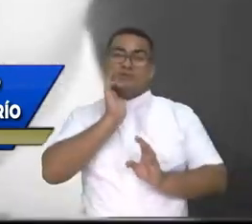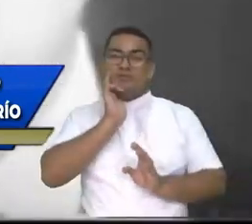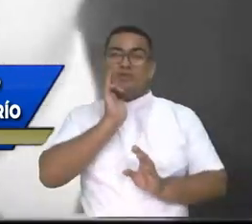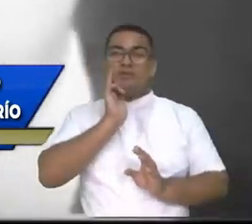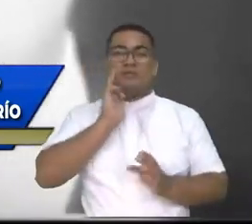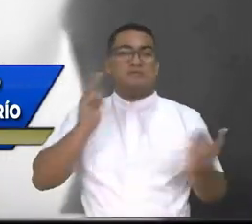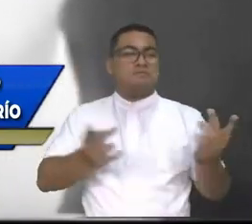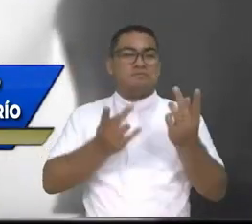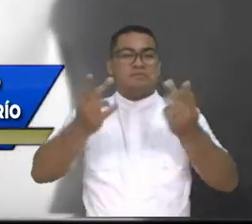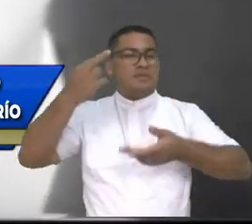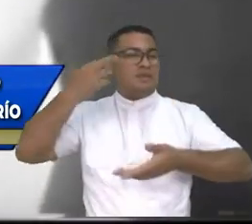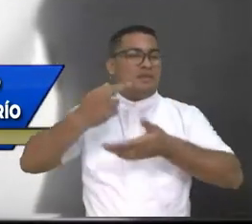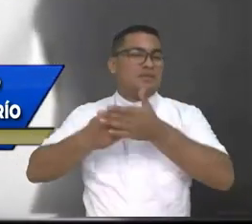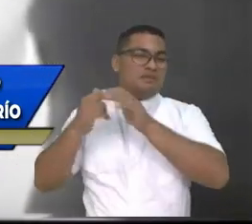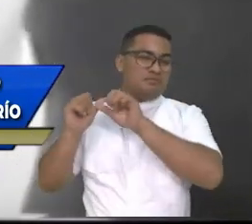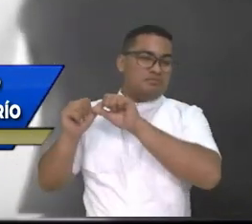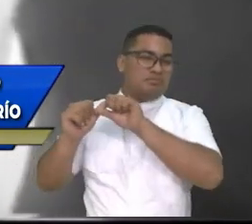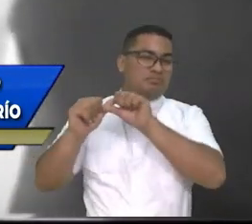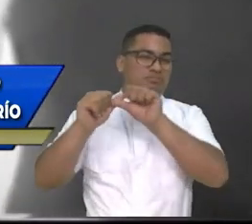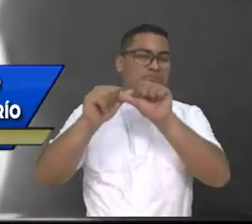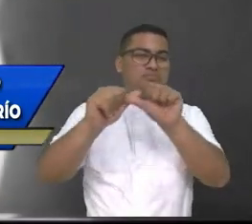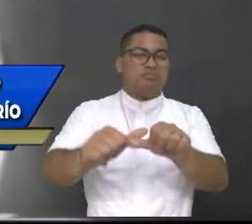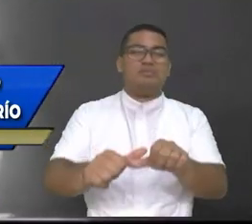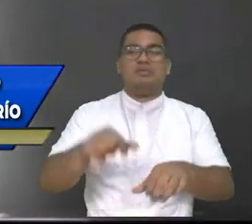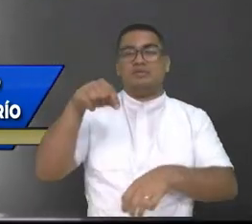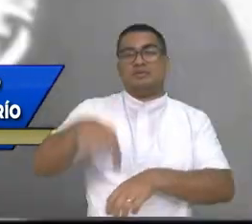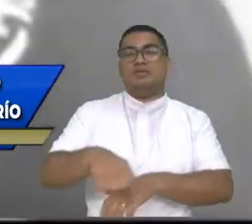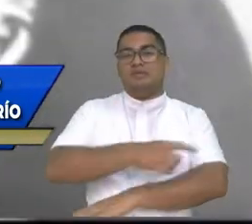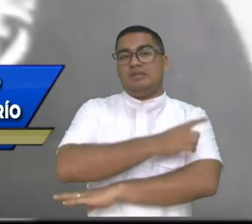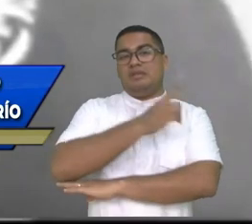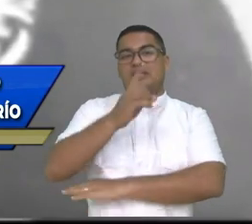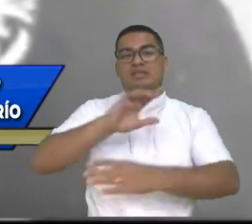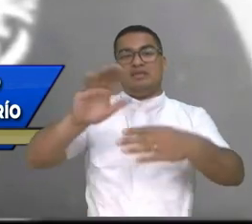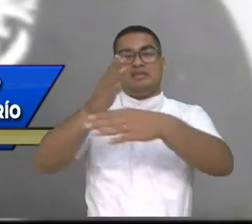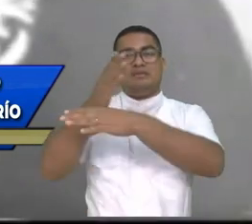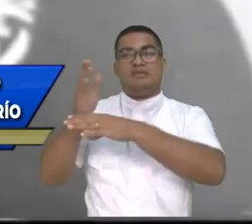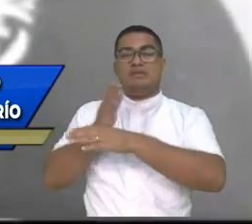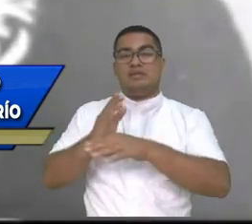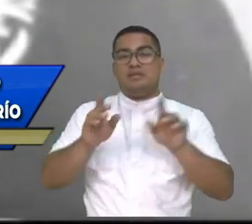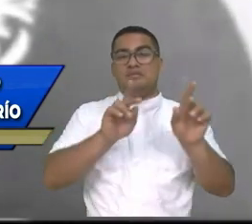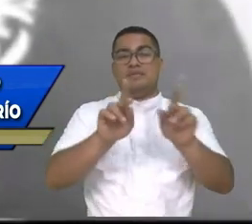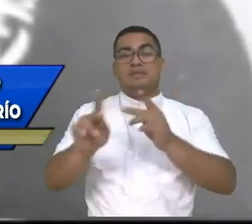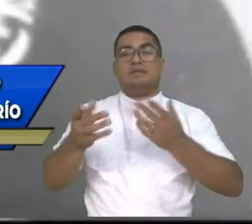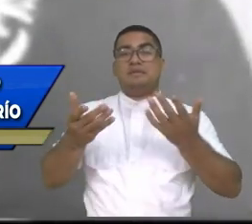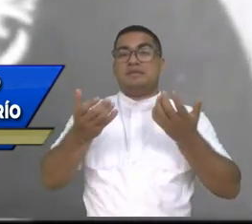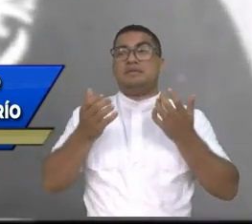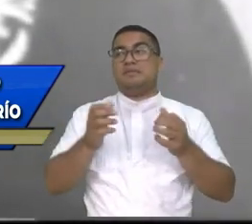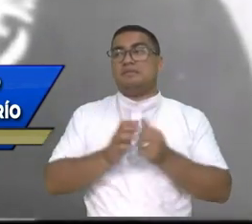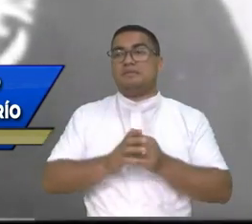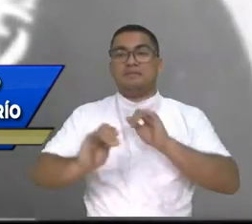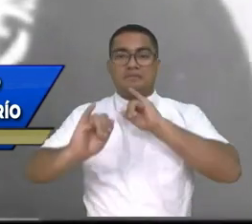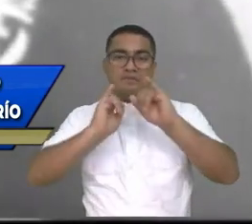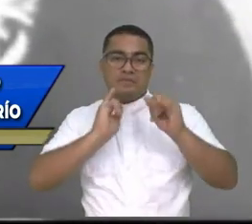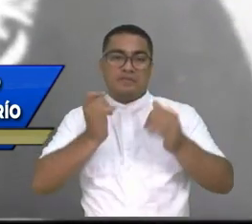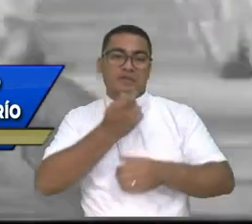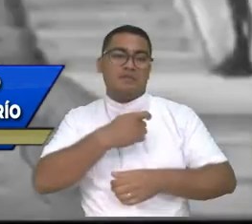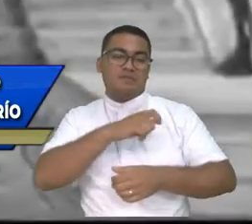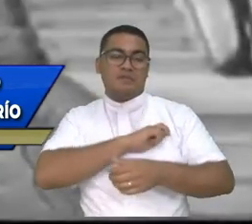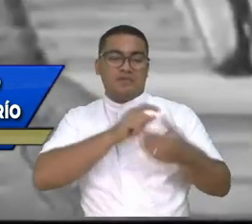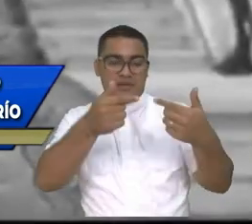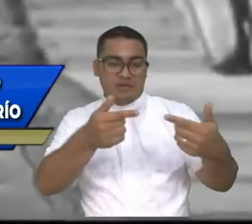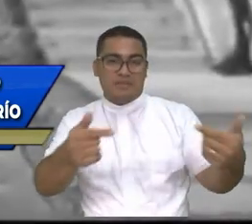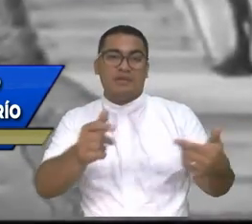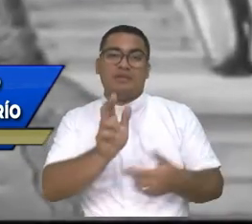está totalmente actual en todo lo que nosotros querramos. En el idioma español,